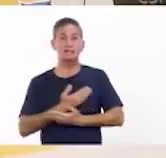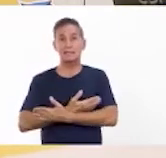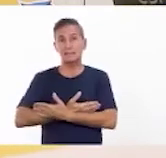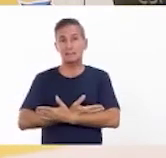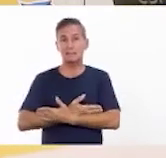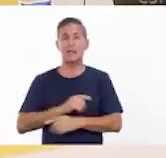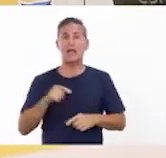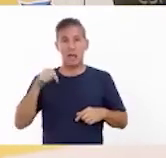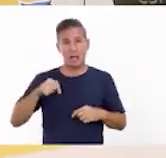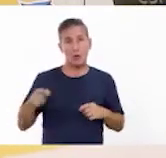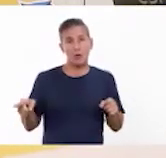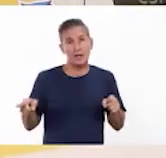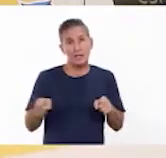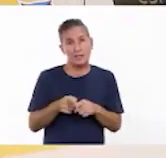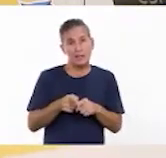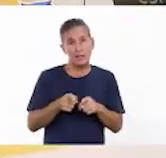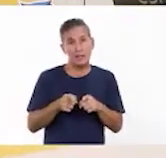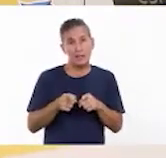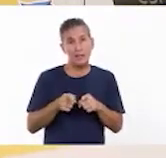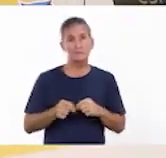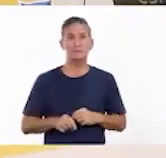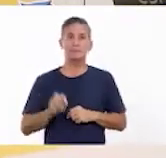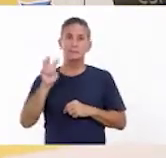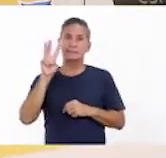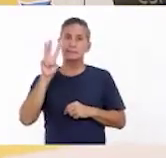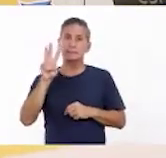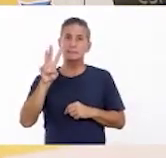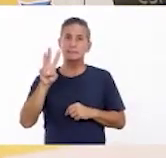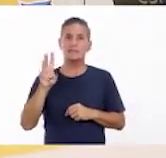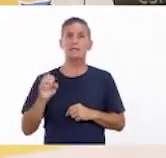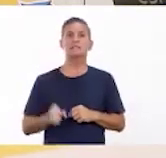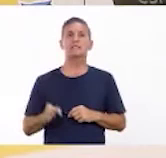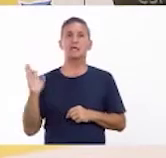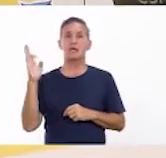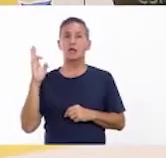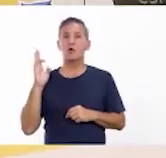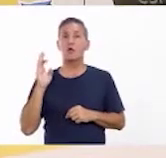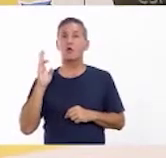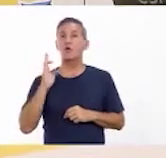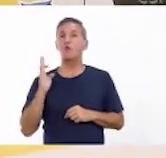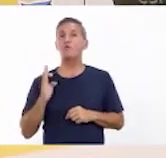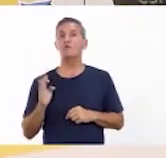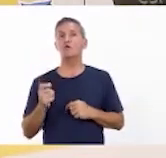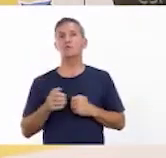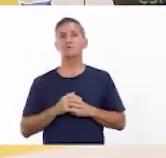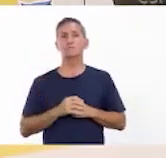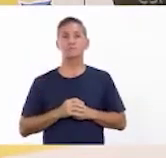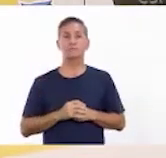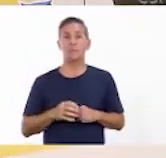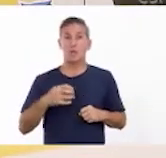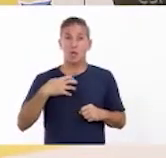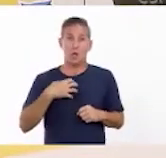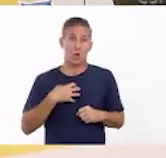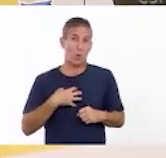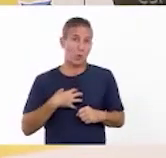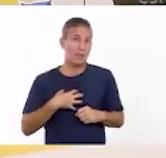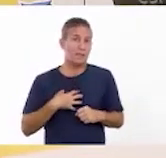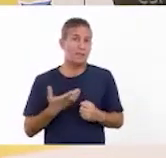resumen de tercero FO. Es un resumen que también lo va a tener